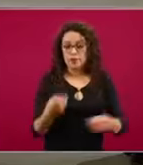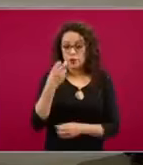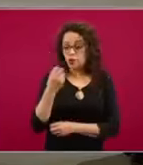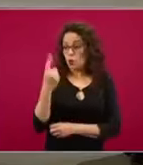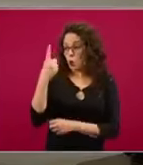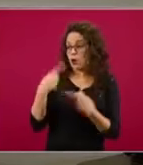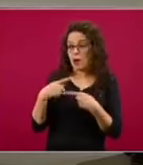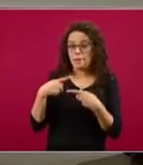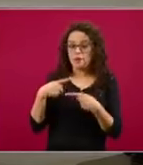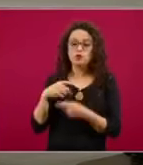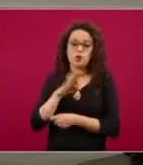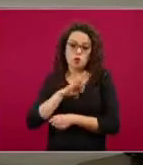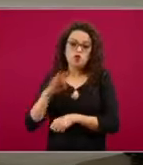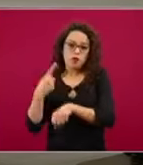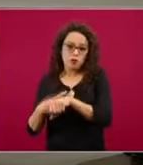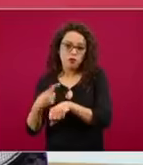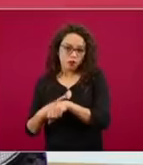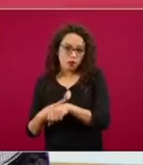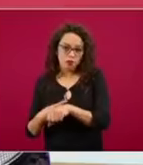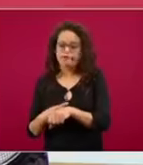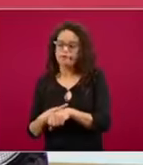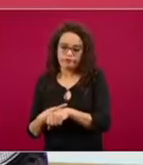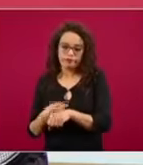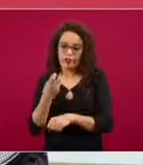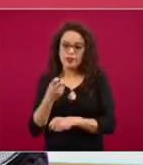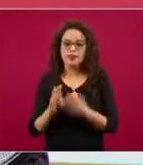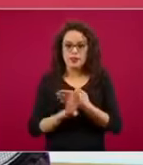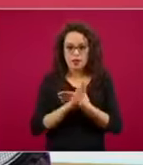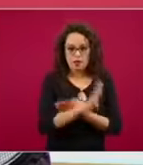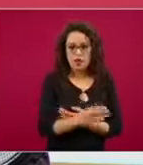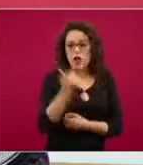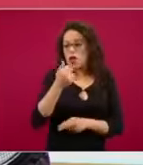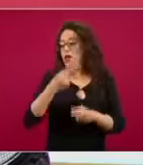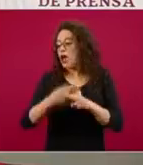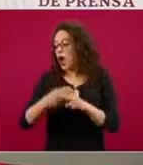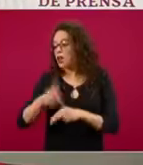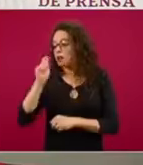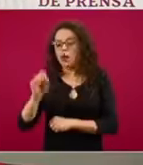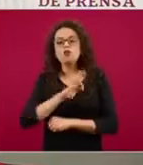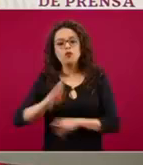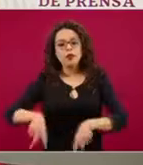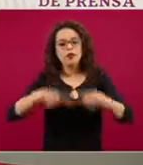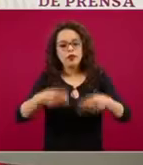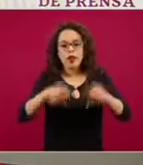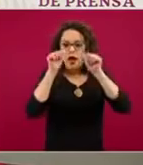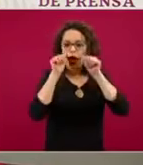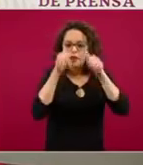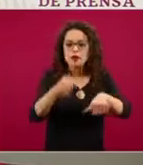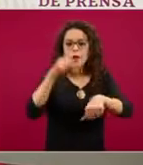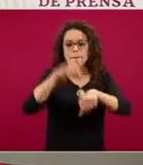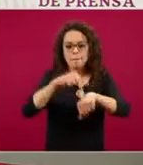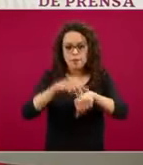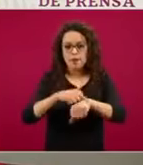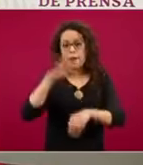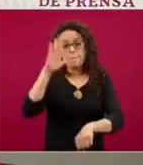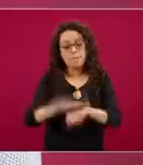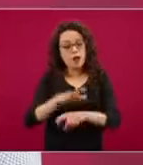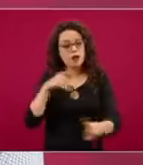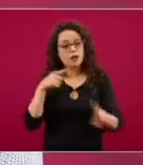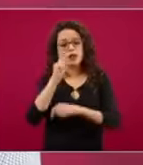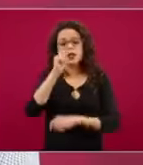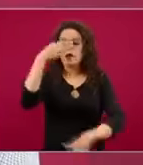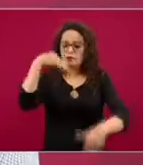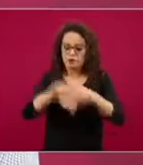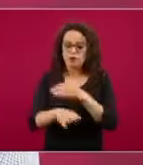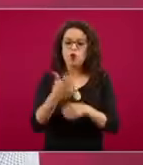pueda enfermar, hasta el hecho de que pueda recibir atención médica, sobre todo hospitalaria, oportuna, que